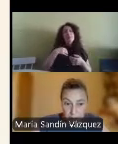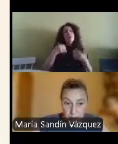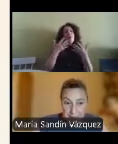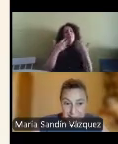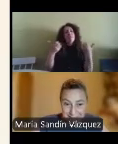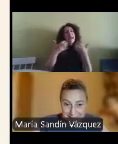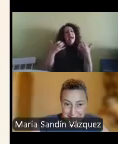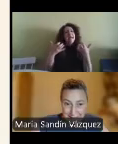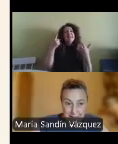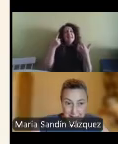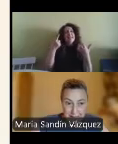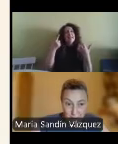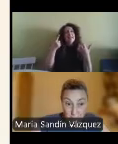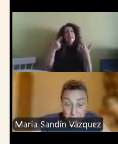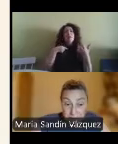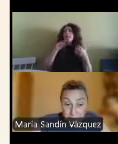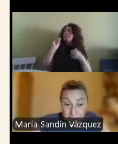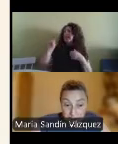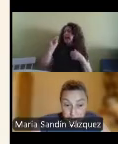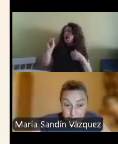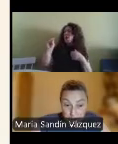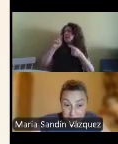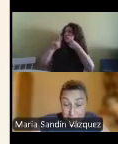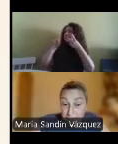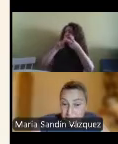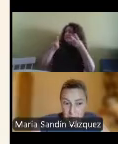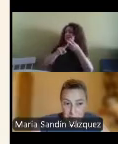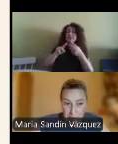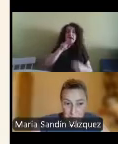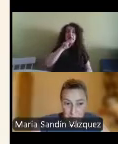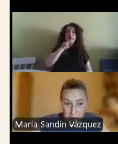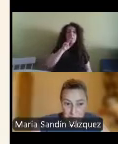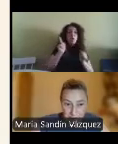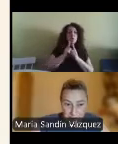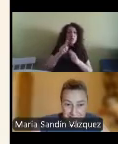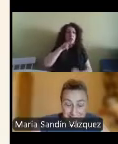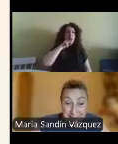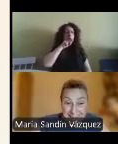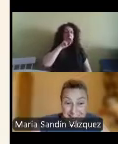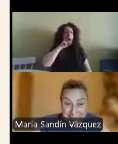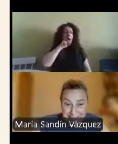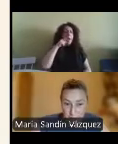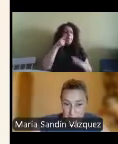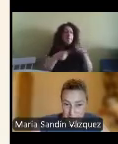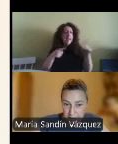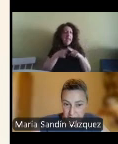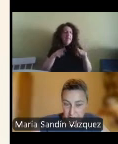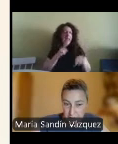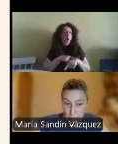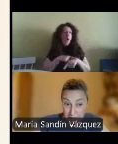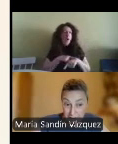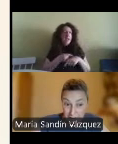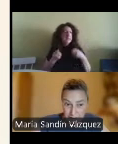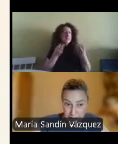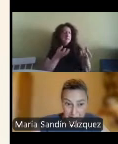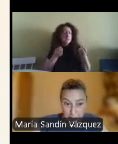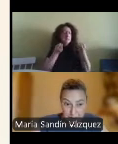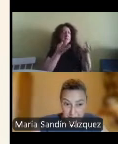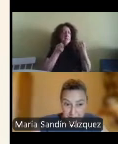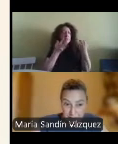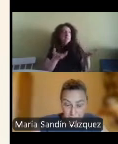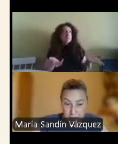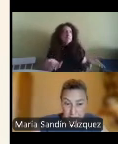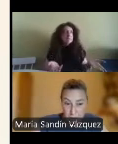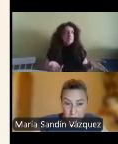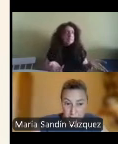2 minutos, una pregunta tal y tal. Es algo que aparentemente es rápido y está media hora hablando. Y dices, ¿qué le estará contando? ¿Sabes? O al revés,